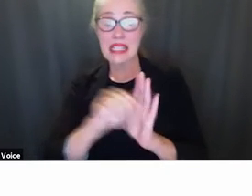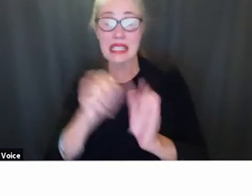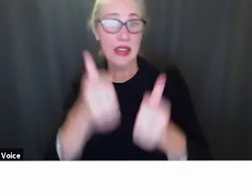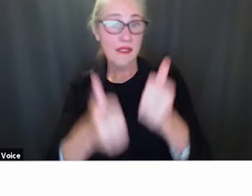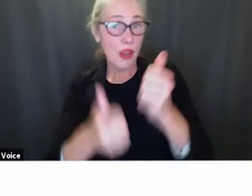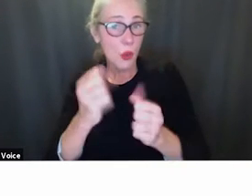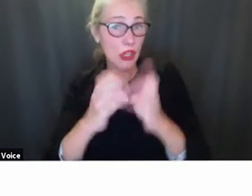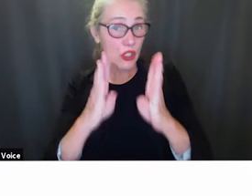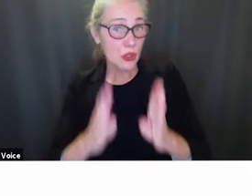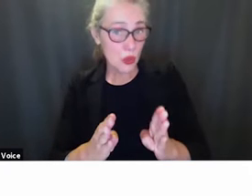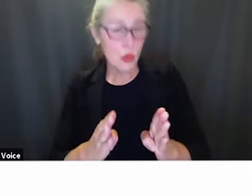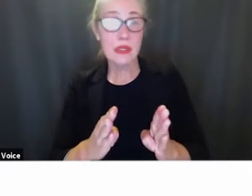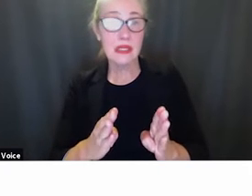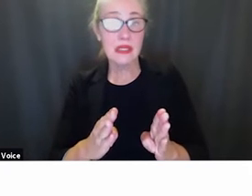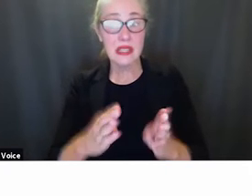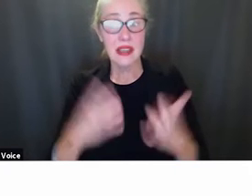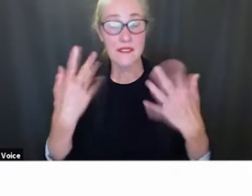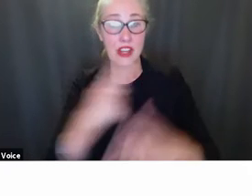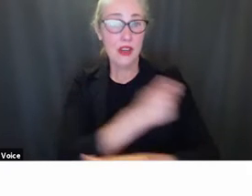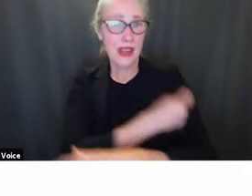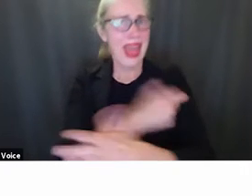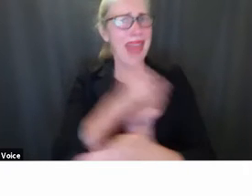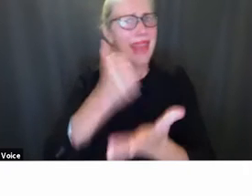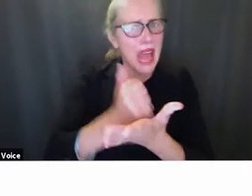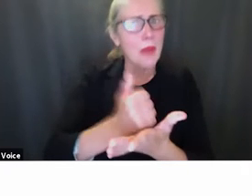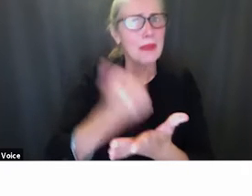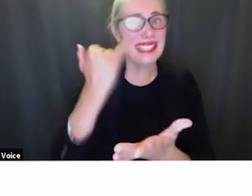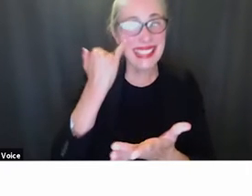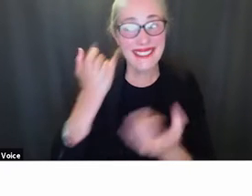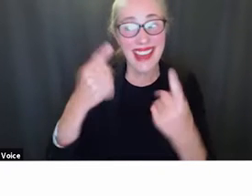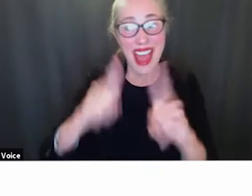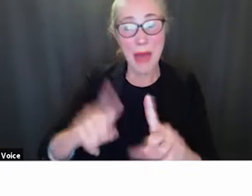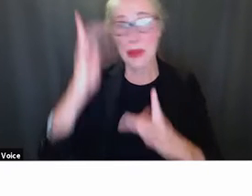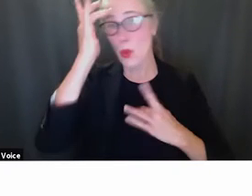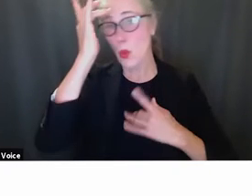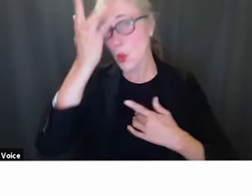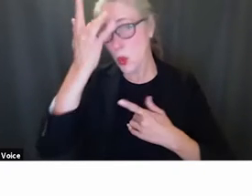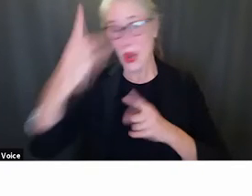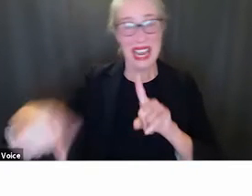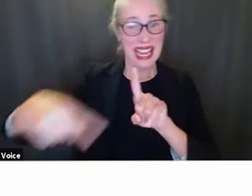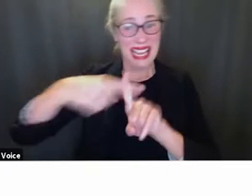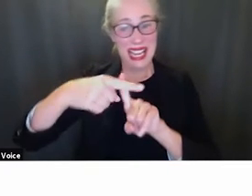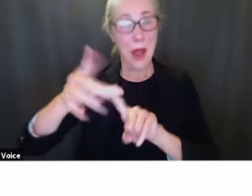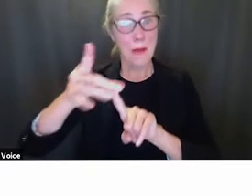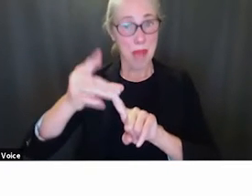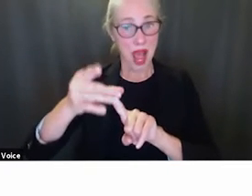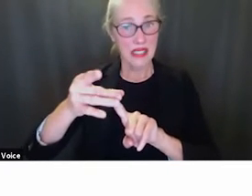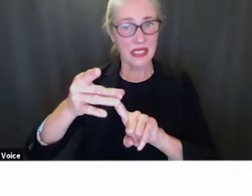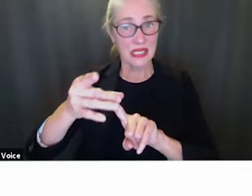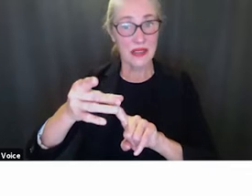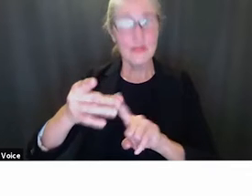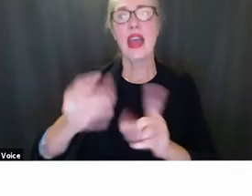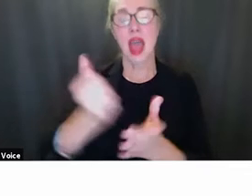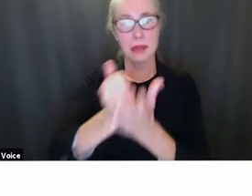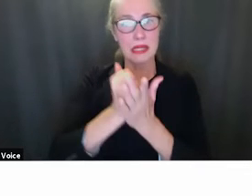han sido vacunados sí nos ayuda cuando ocurre un caso positivo, porque aquellos que están vacunados no necesitan ponerse